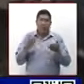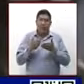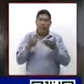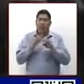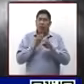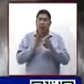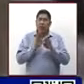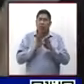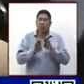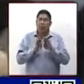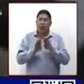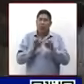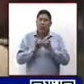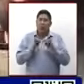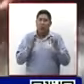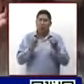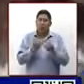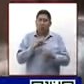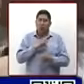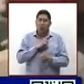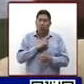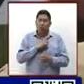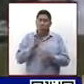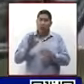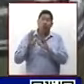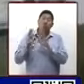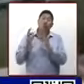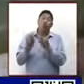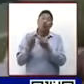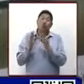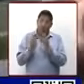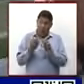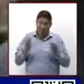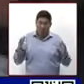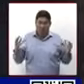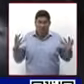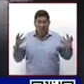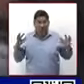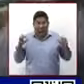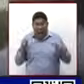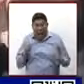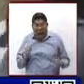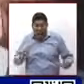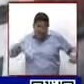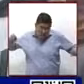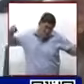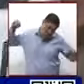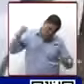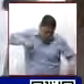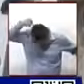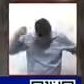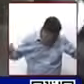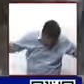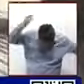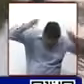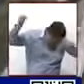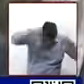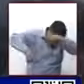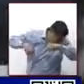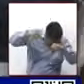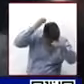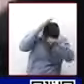del Instituto de Investigaciones Forenses. Familiares de la niña que murió tras la agresión sexual golpearon al padrastro,